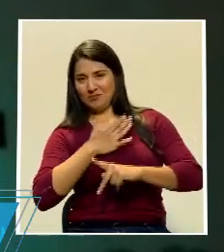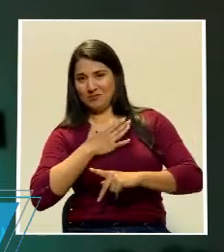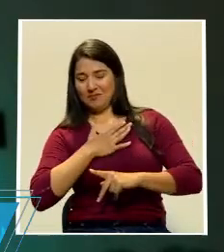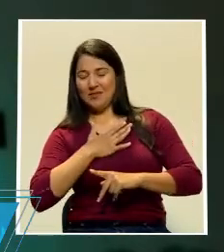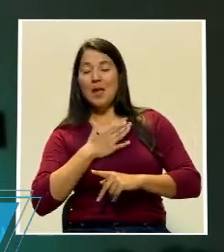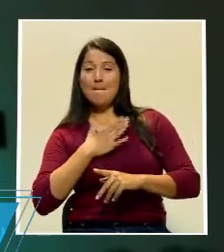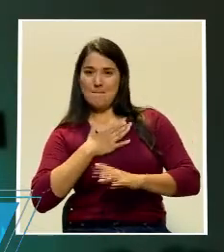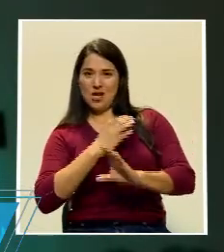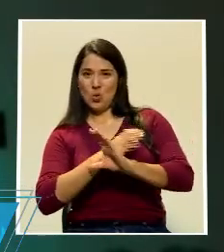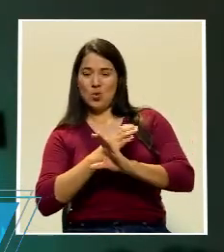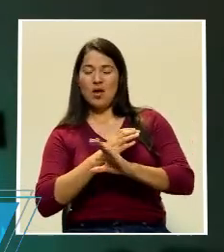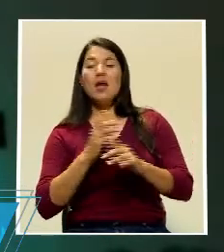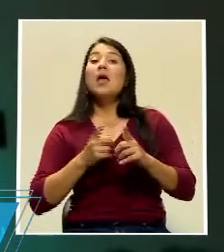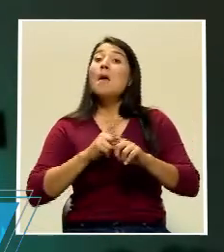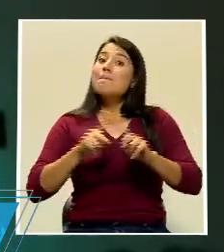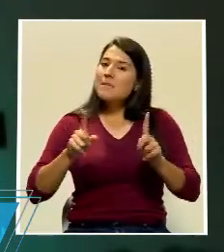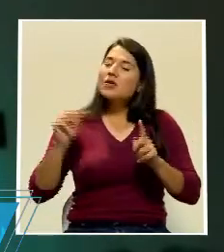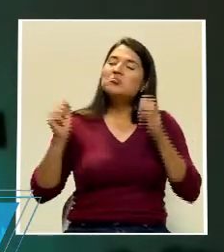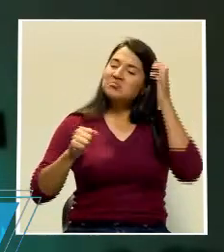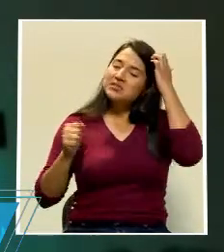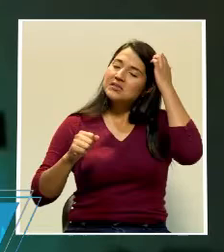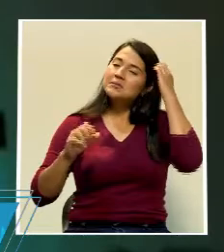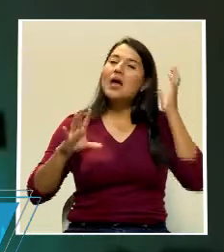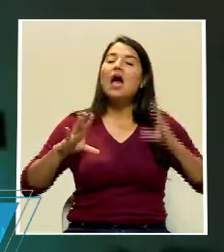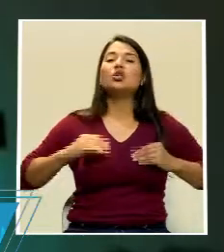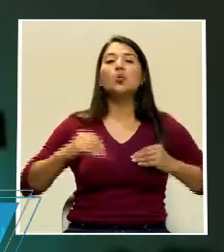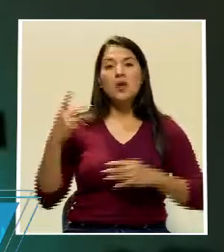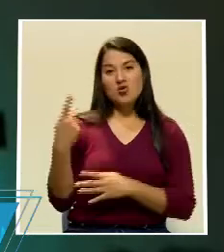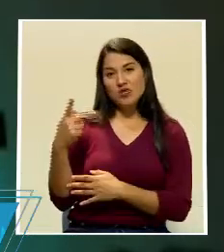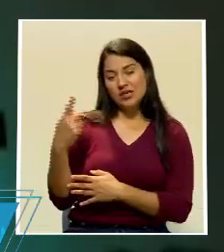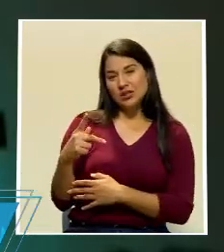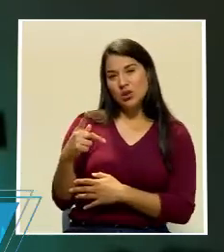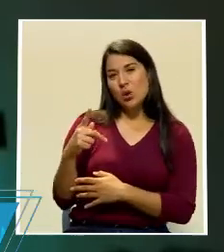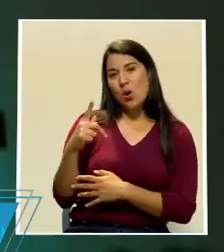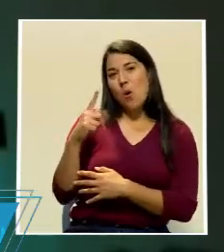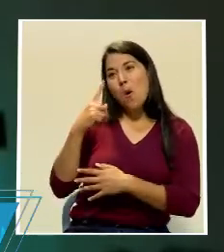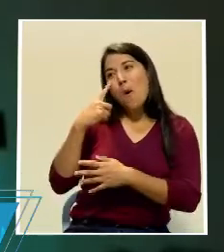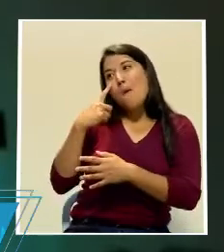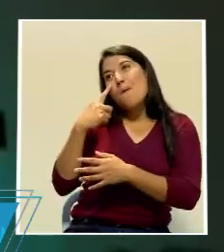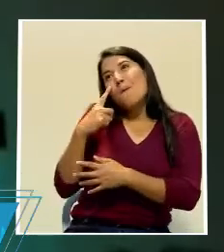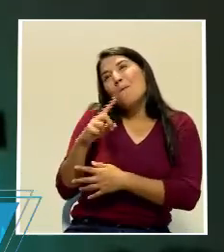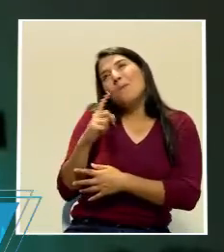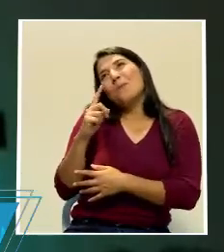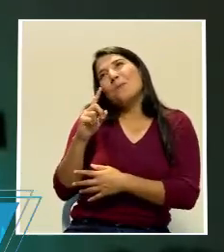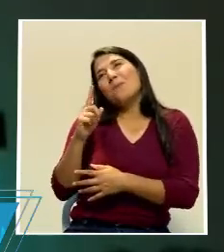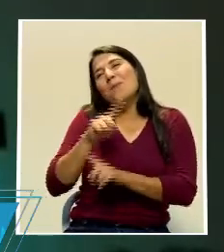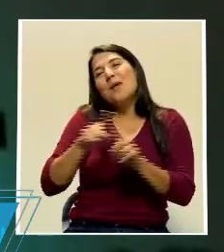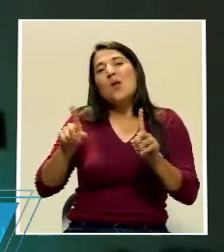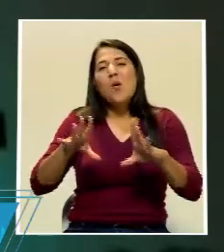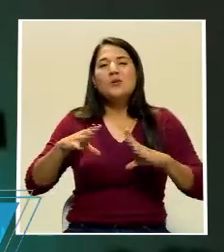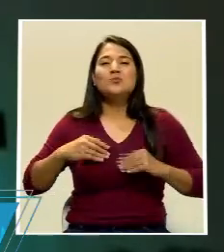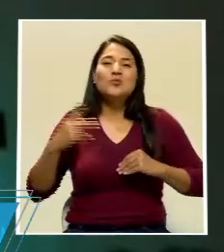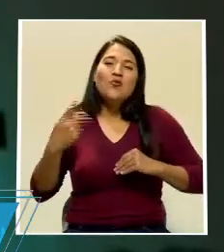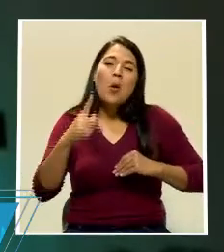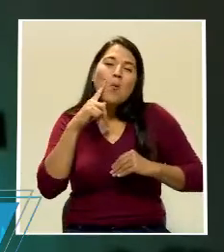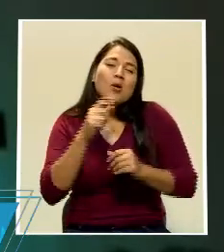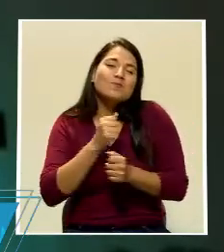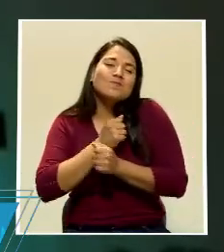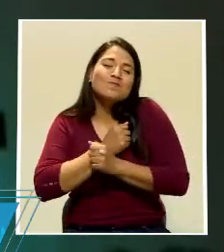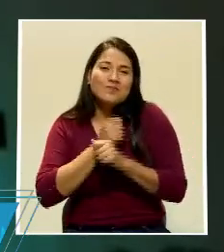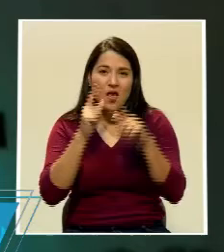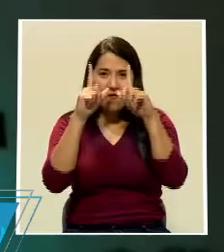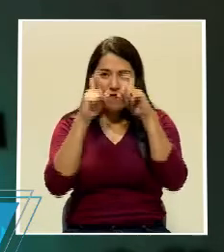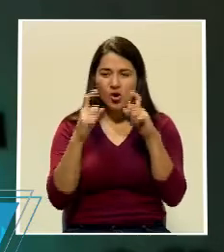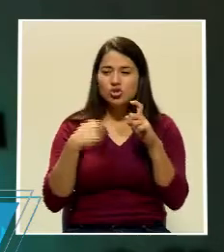Pero sí es un riesgo que uno toma por esta pasión fotográfica que uno tiene, que uno quiere